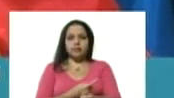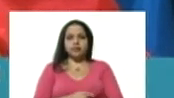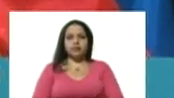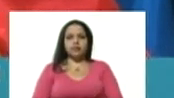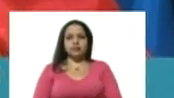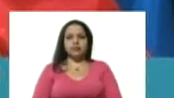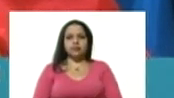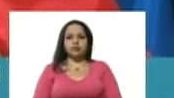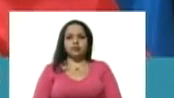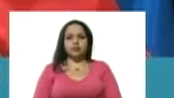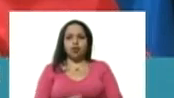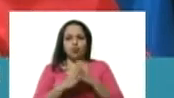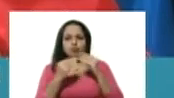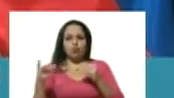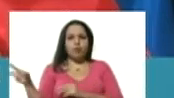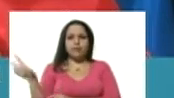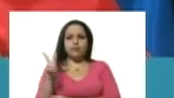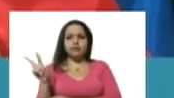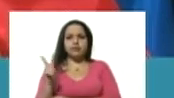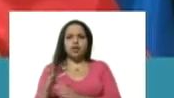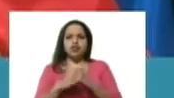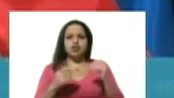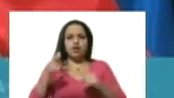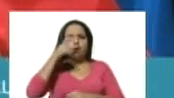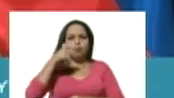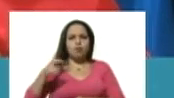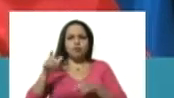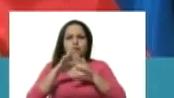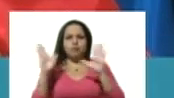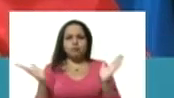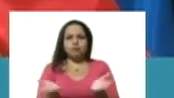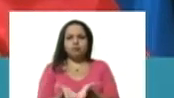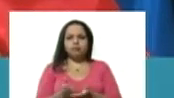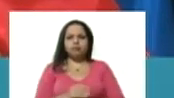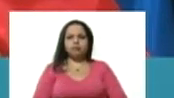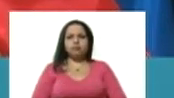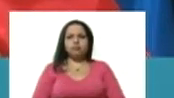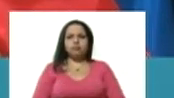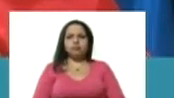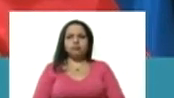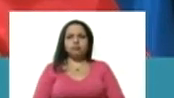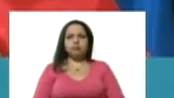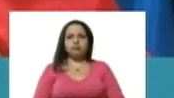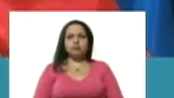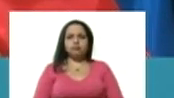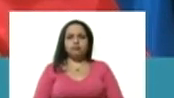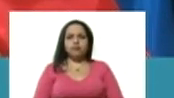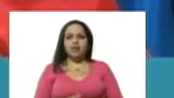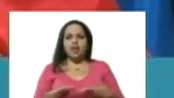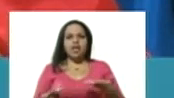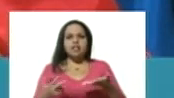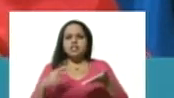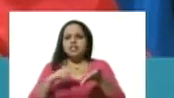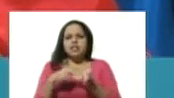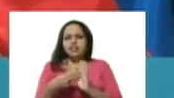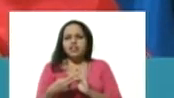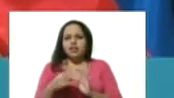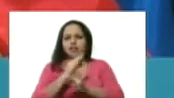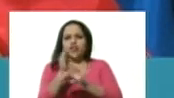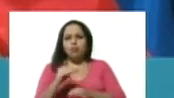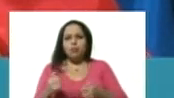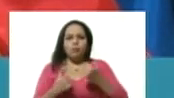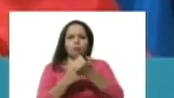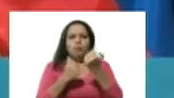y con toda Venezuela y con todos los pueblos del mundo, lo que ha sido este mecanismo solidario